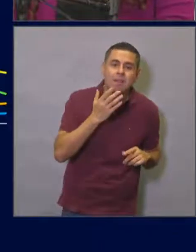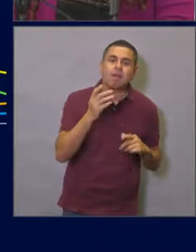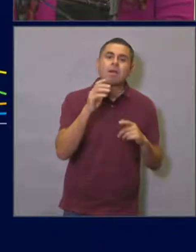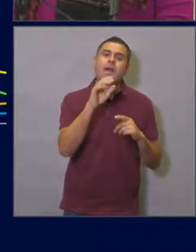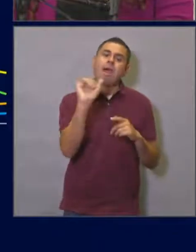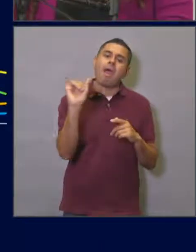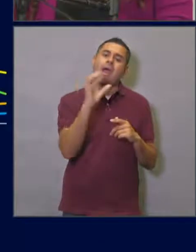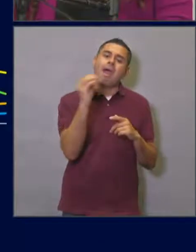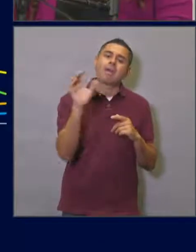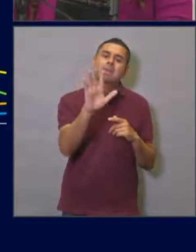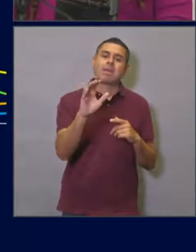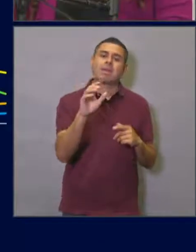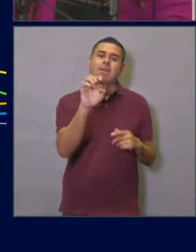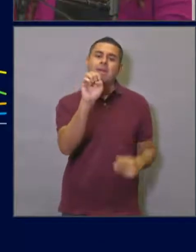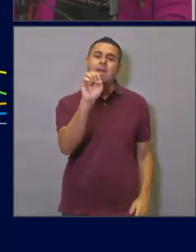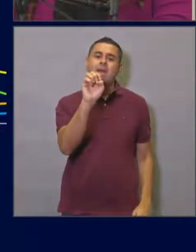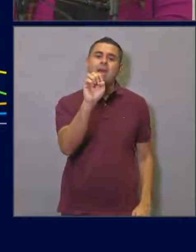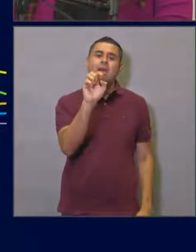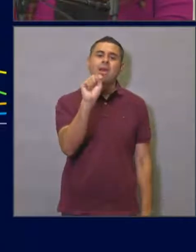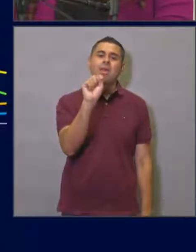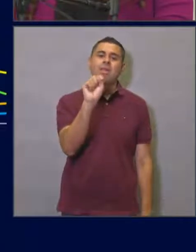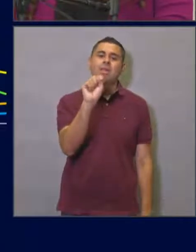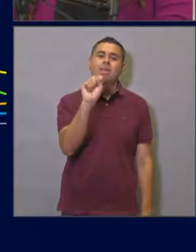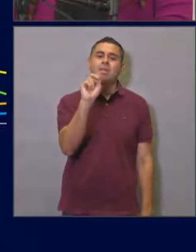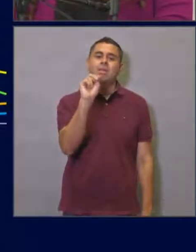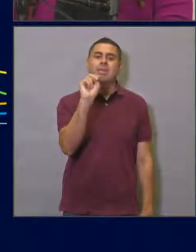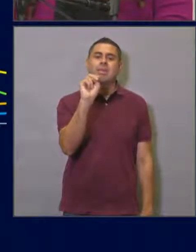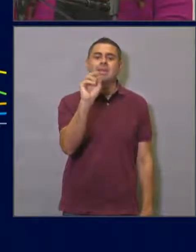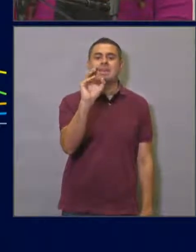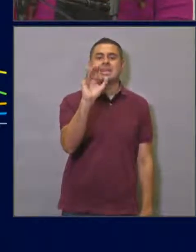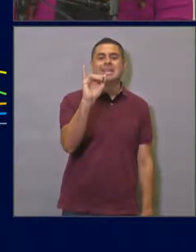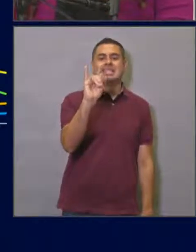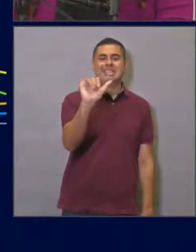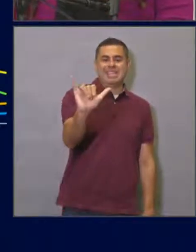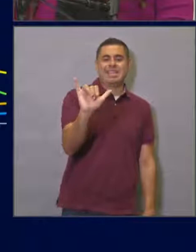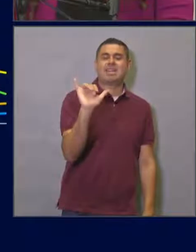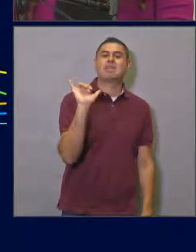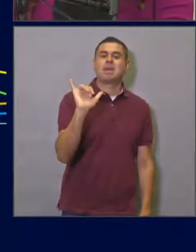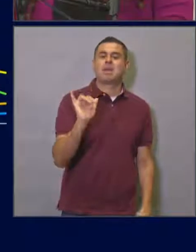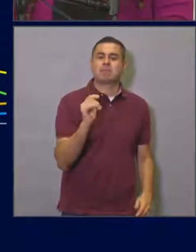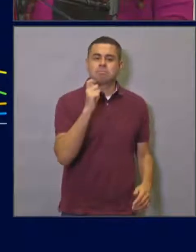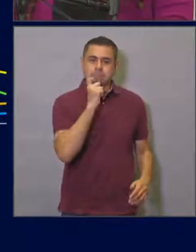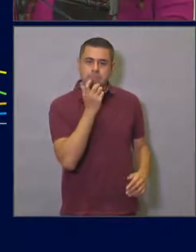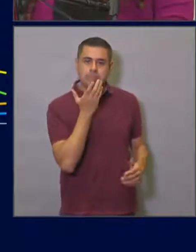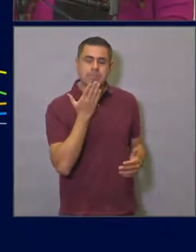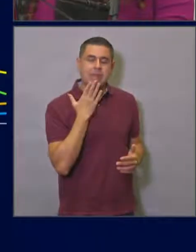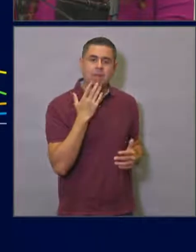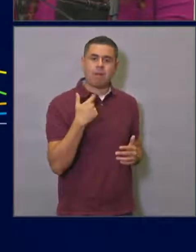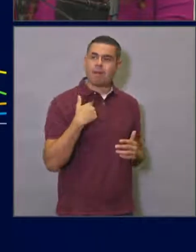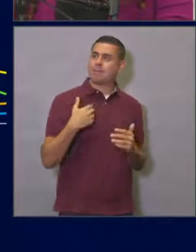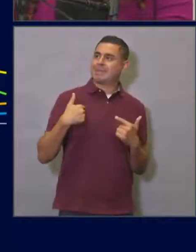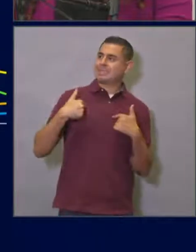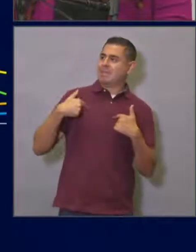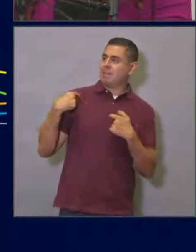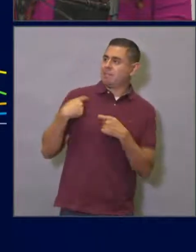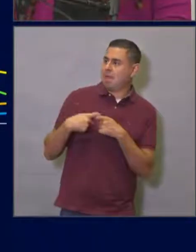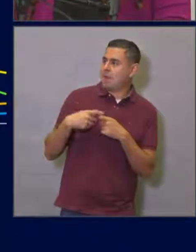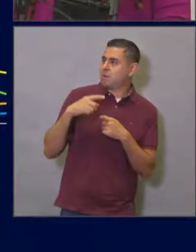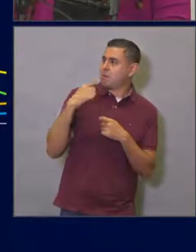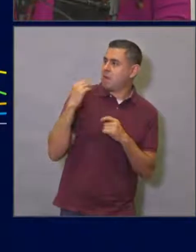una disminución significativa, similar en todos los grupos, y un cierre de las brechas entre la tasa de